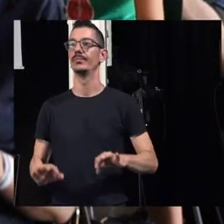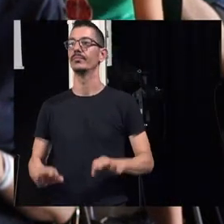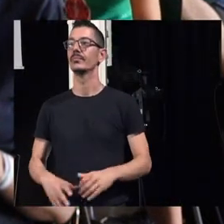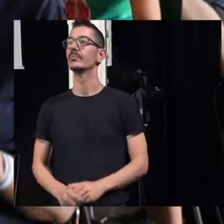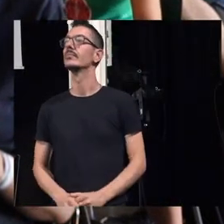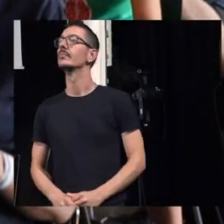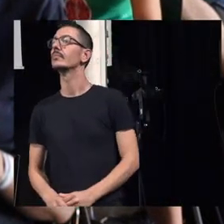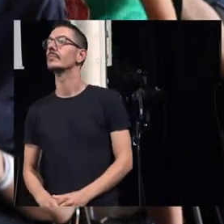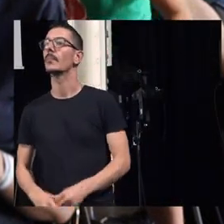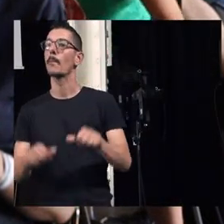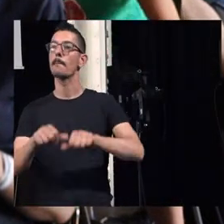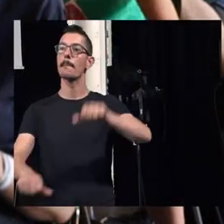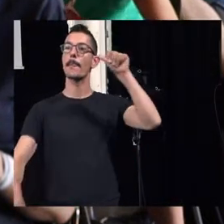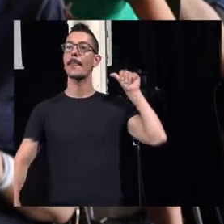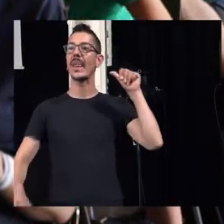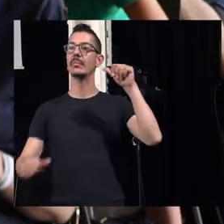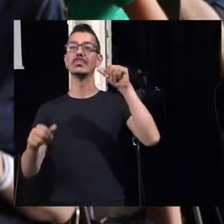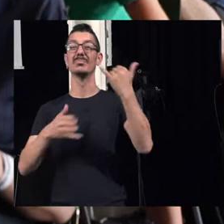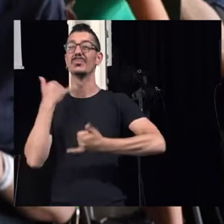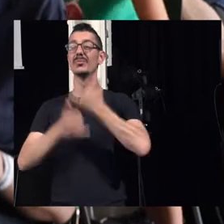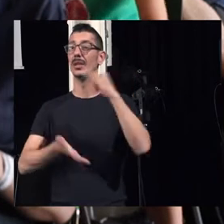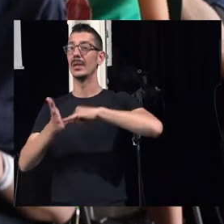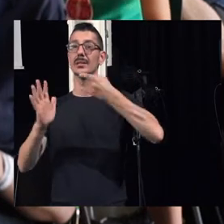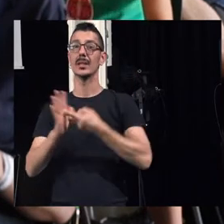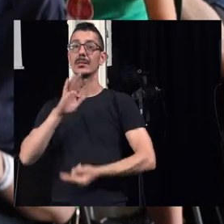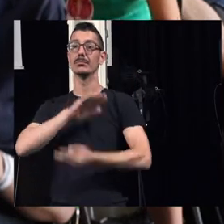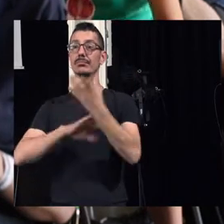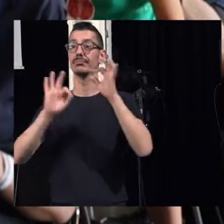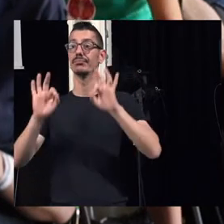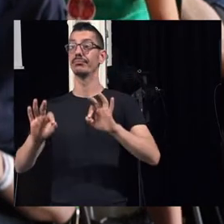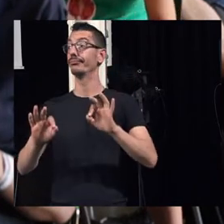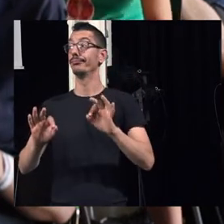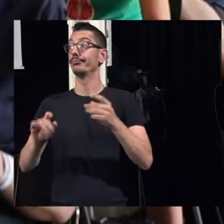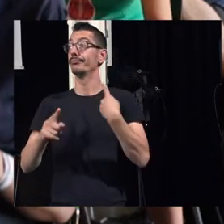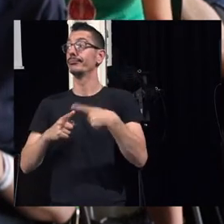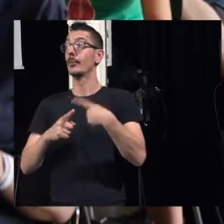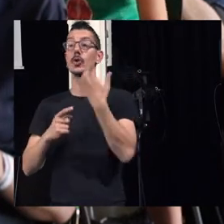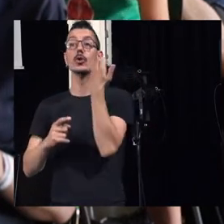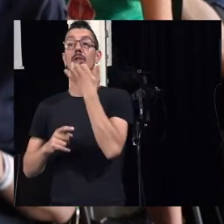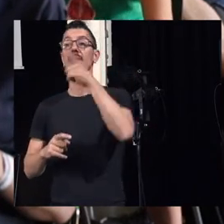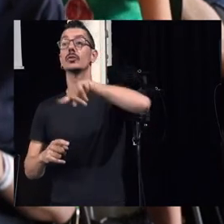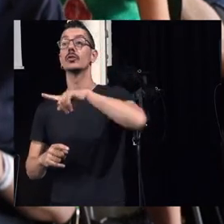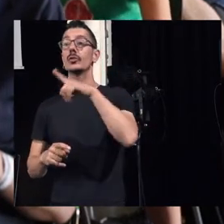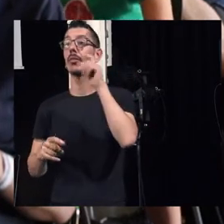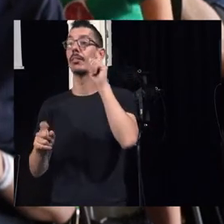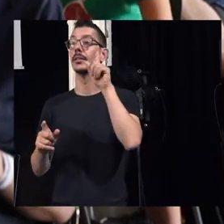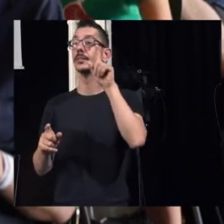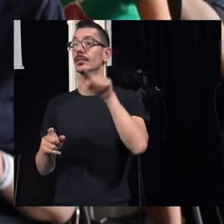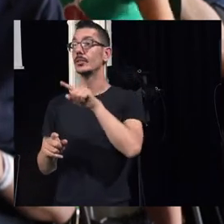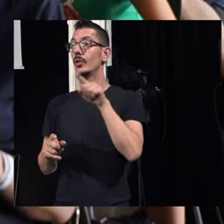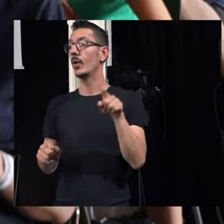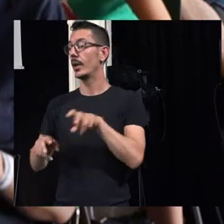Hemos tenido un tema técnico porque no sé si os habéis dado cuenta que hay una silla